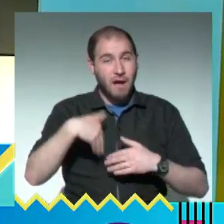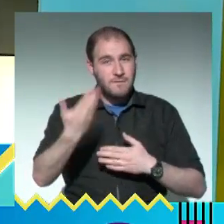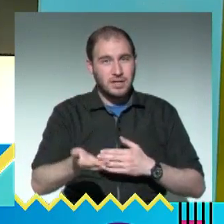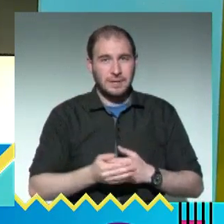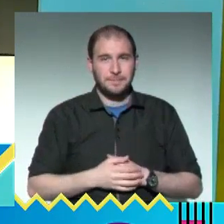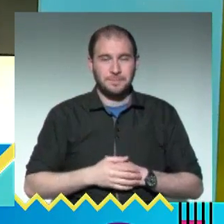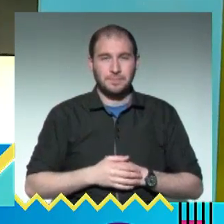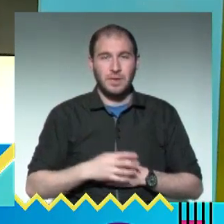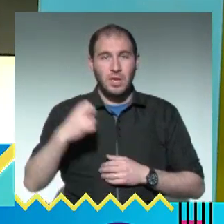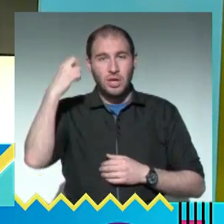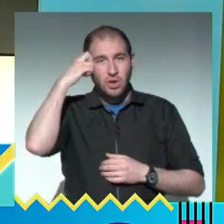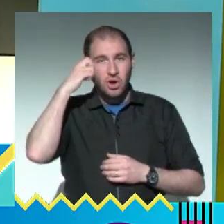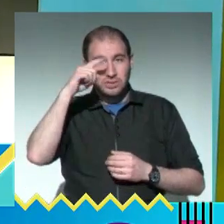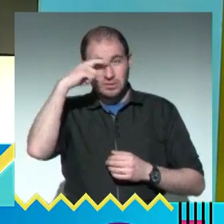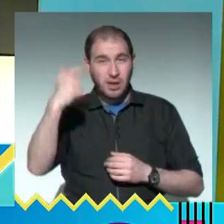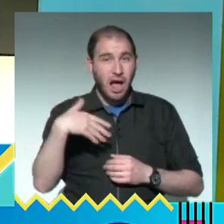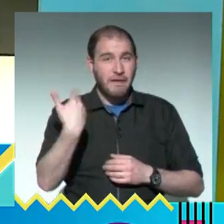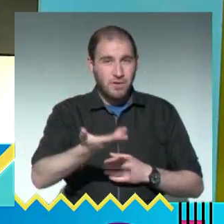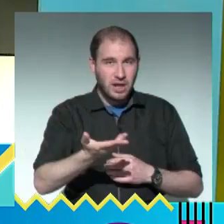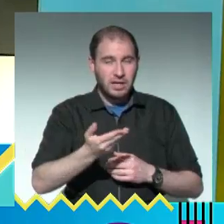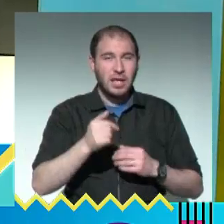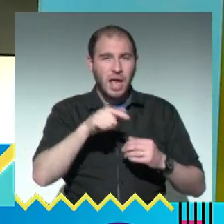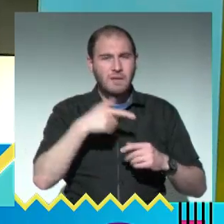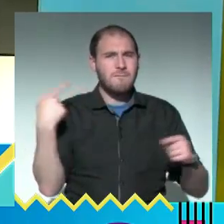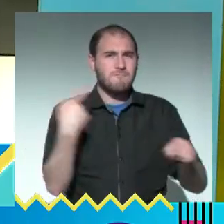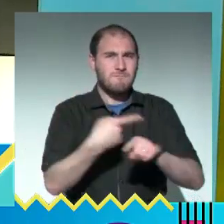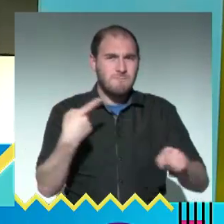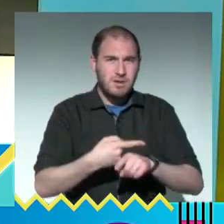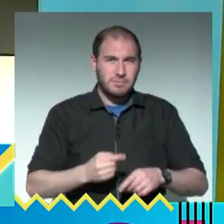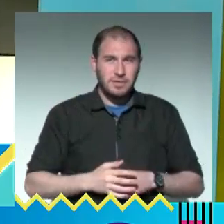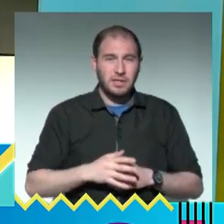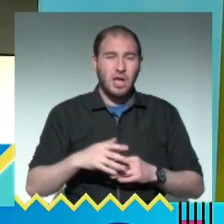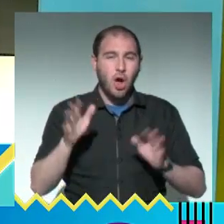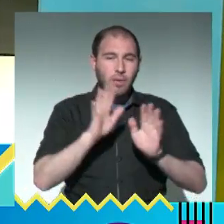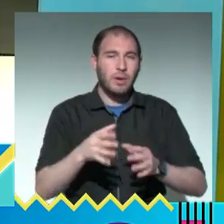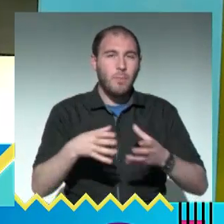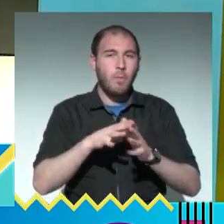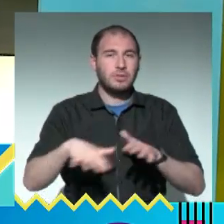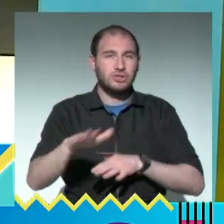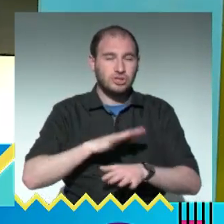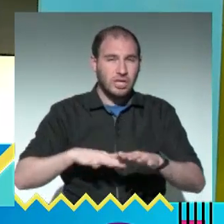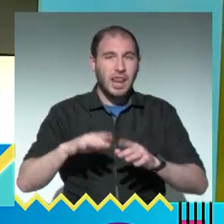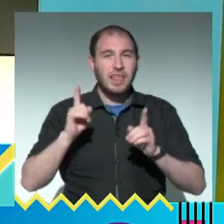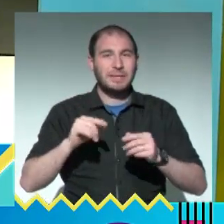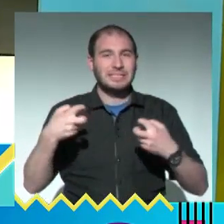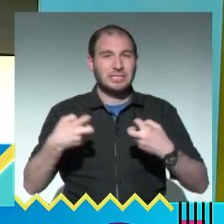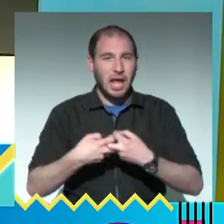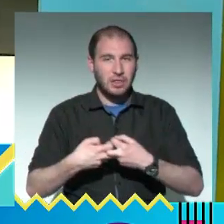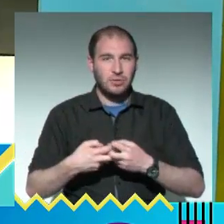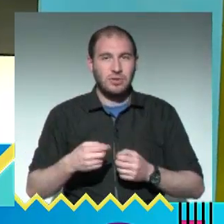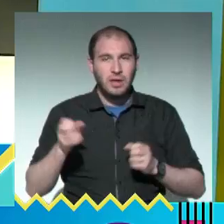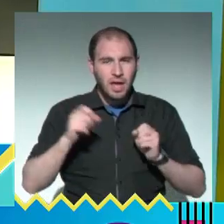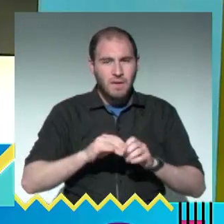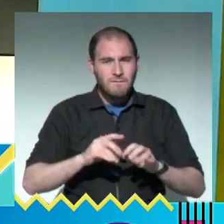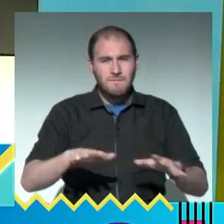¿sí? del Congreso Nacional se estaban realizando protestas organizadas por movimientos sociales y también por sindicatos, y hubo un